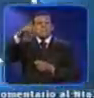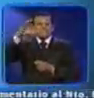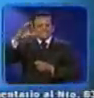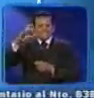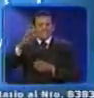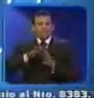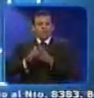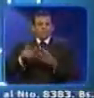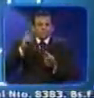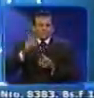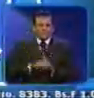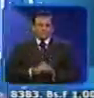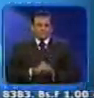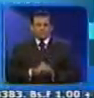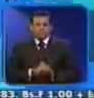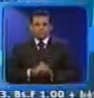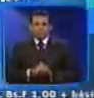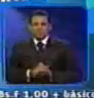construcción.